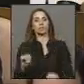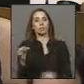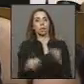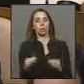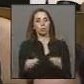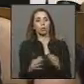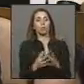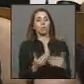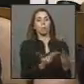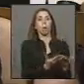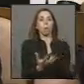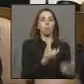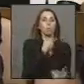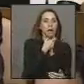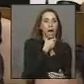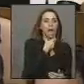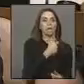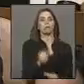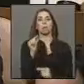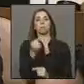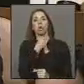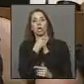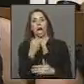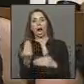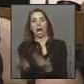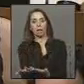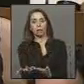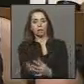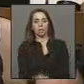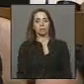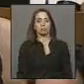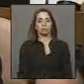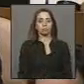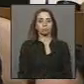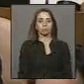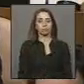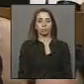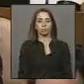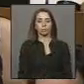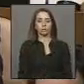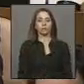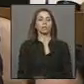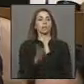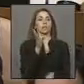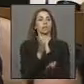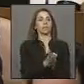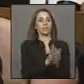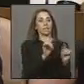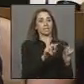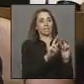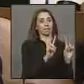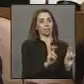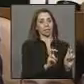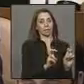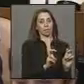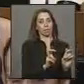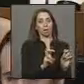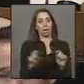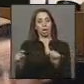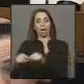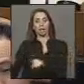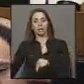muy garantista, que si es poco garantista, y aquello que debería quedar confinado a un espacio